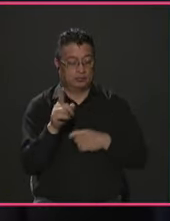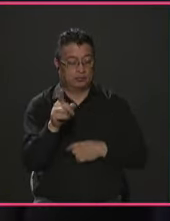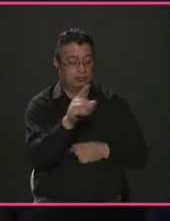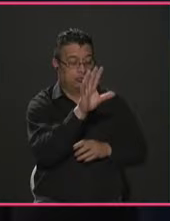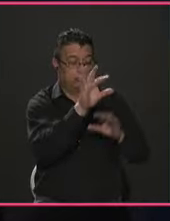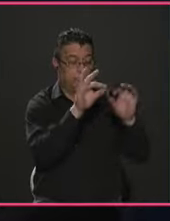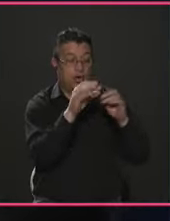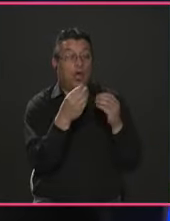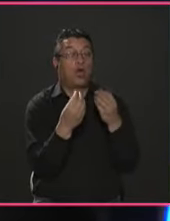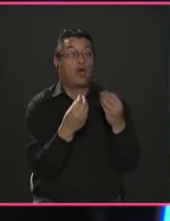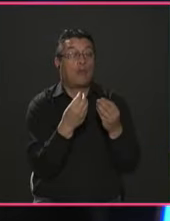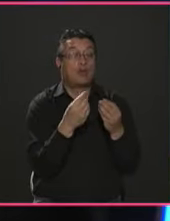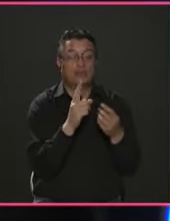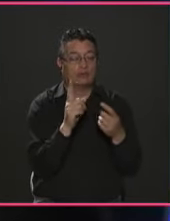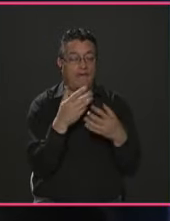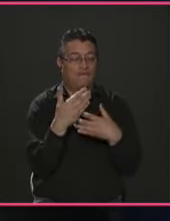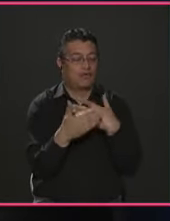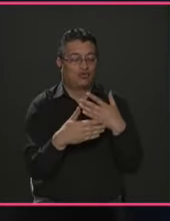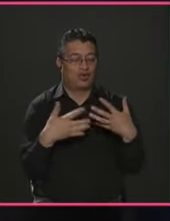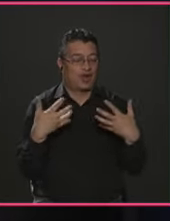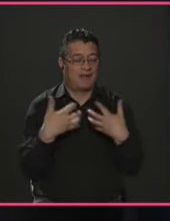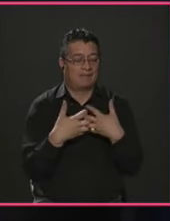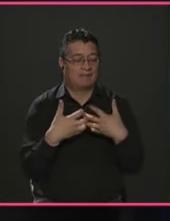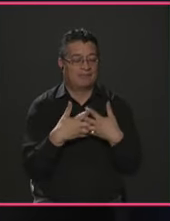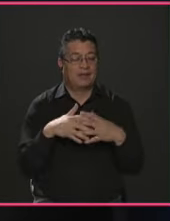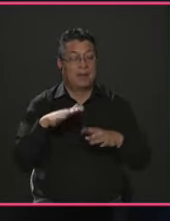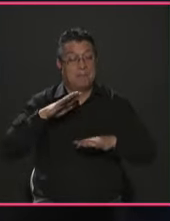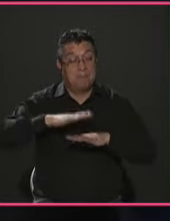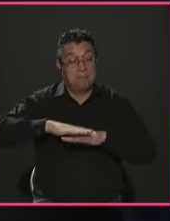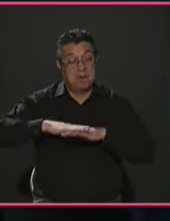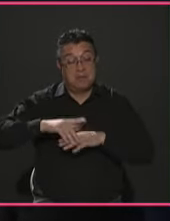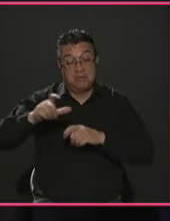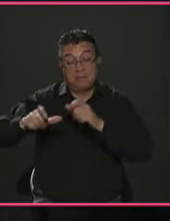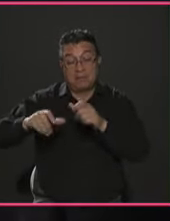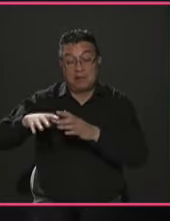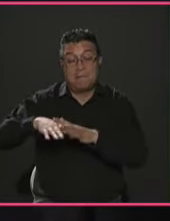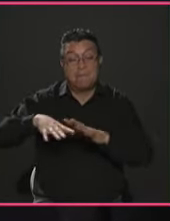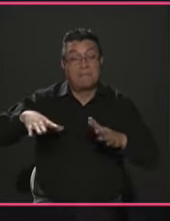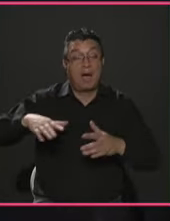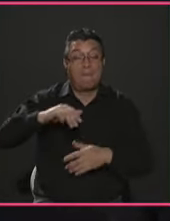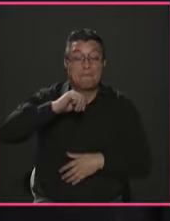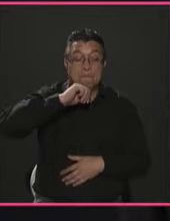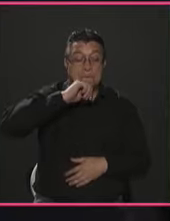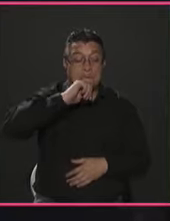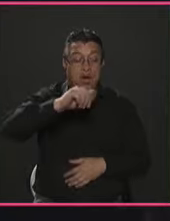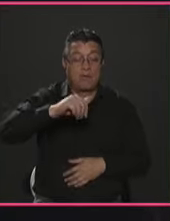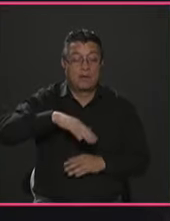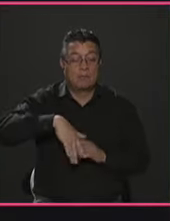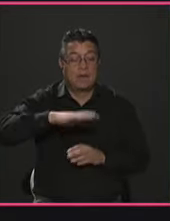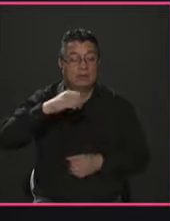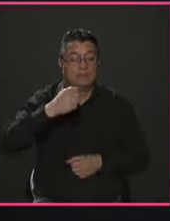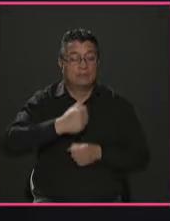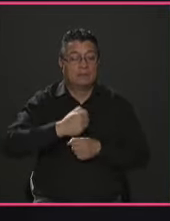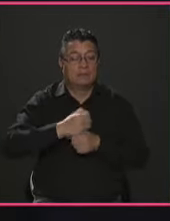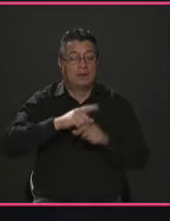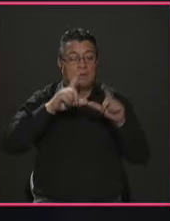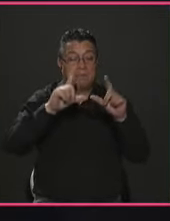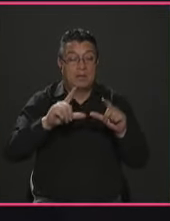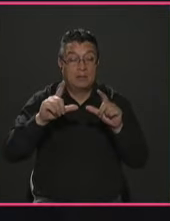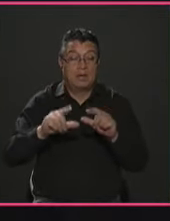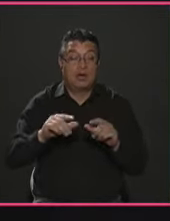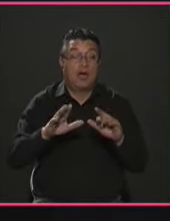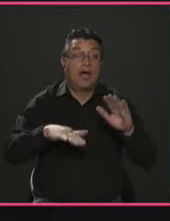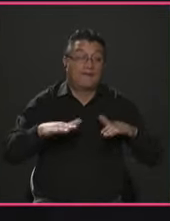trabajo no parecen estar funcionando al menos para los sectores más vulnerables o de menor productividad cuando hablamos de